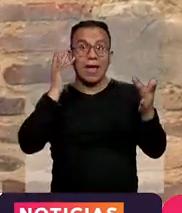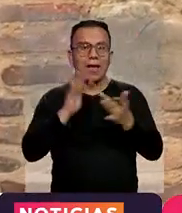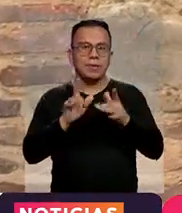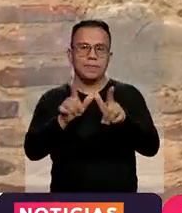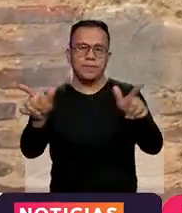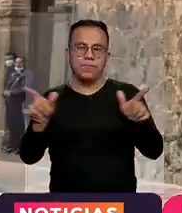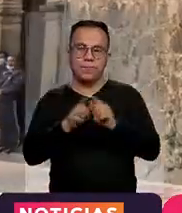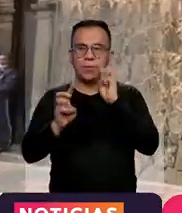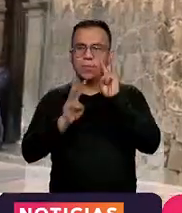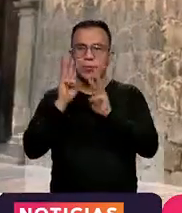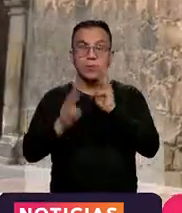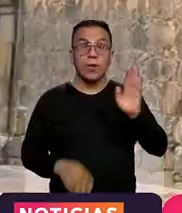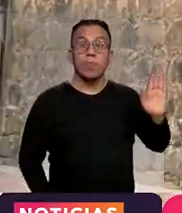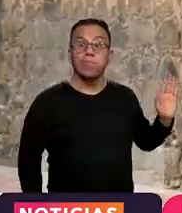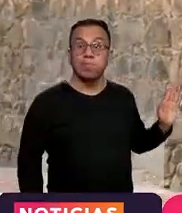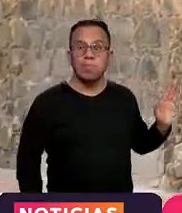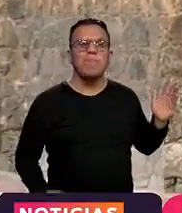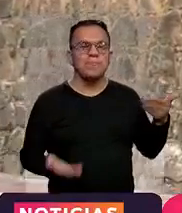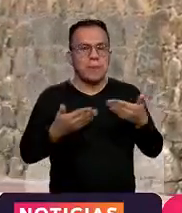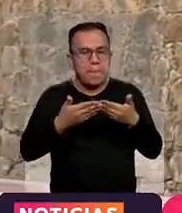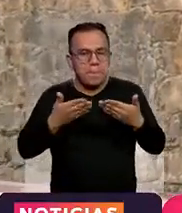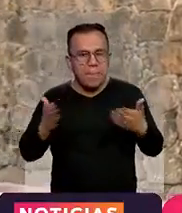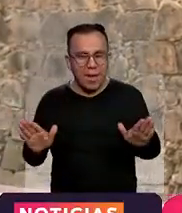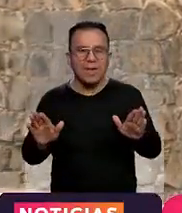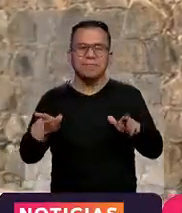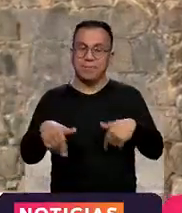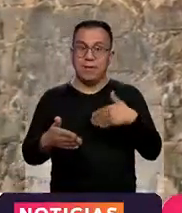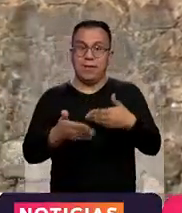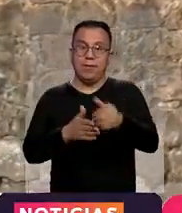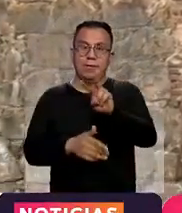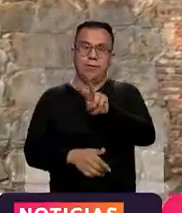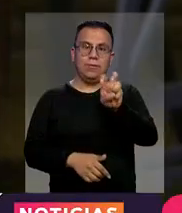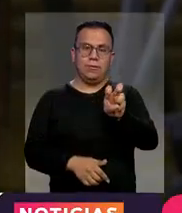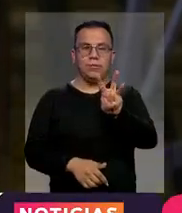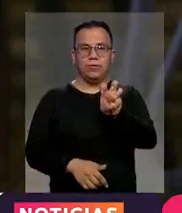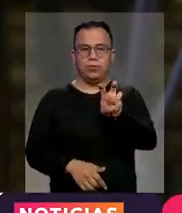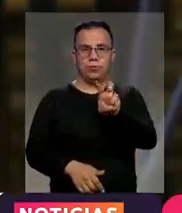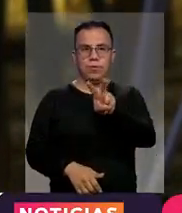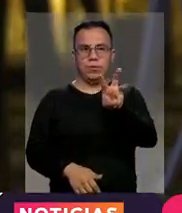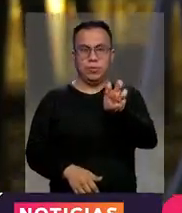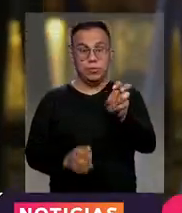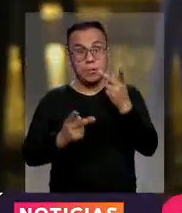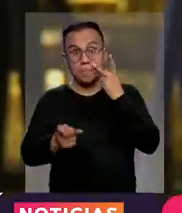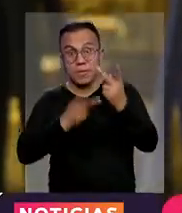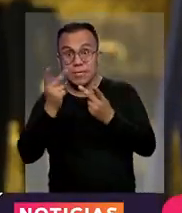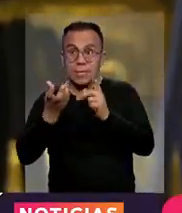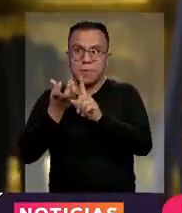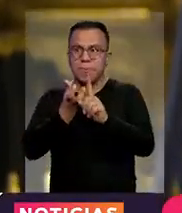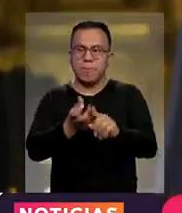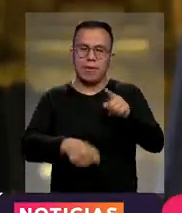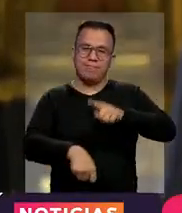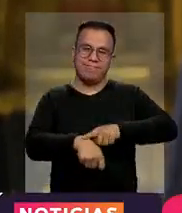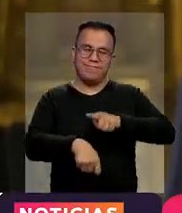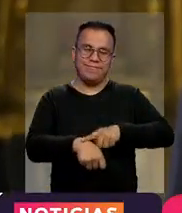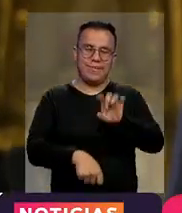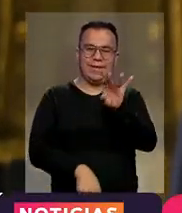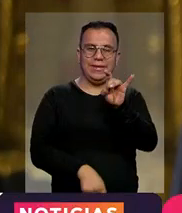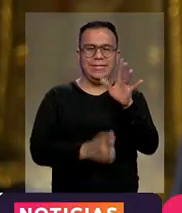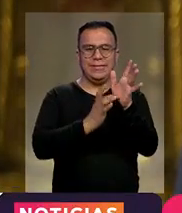las salas del Museo Santa Clara, tendrá sus puertas abiertas hasta el 28 de mayo y visitas guiadas por la artista el